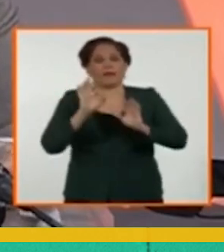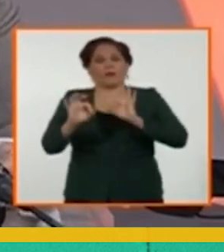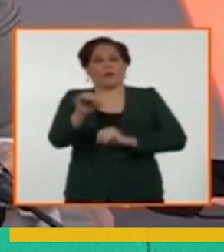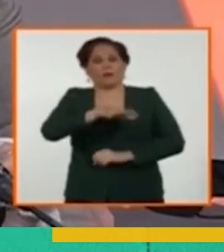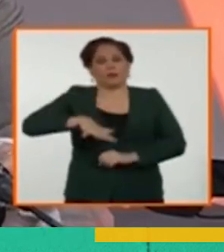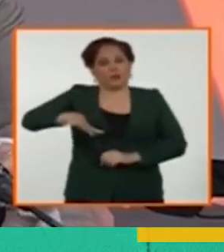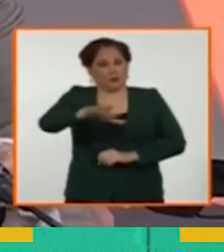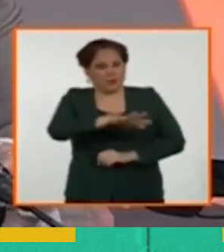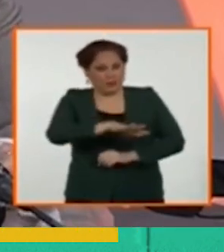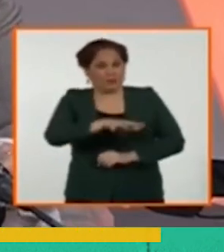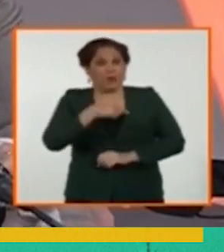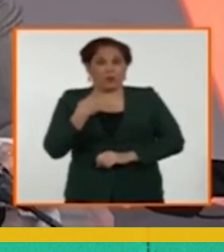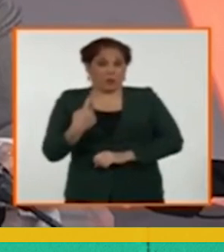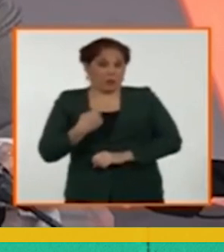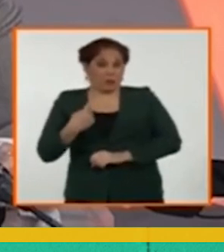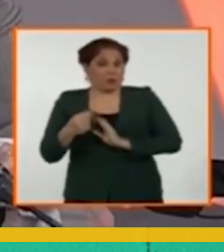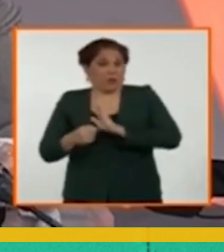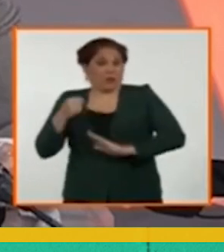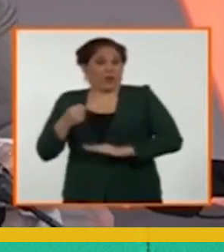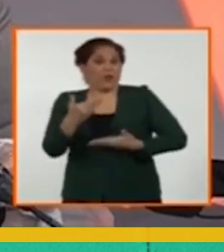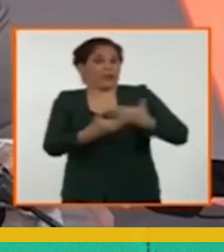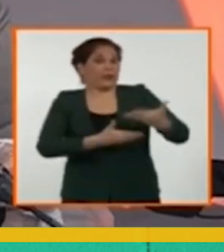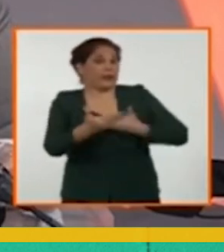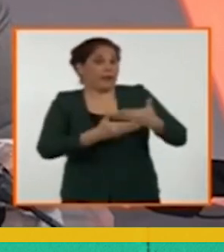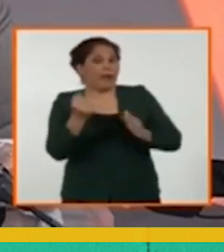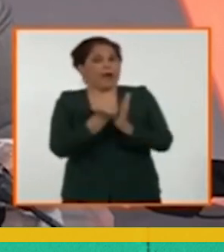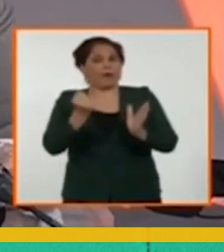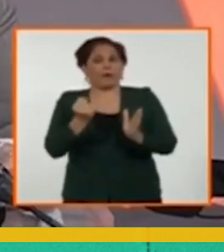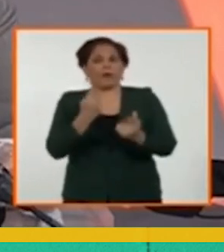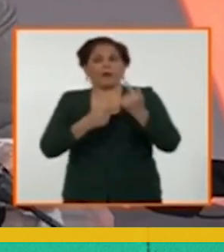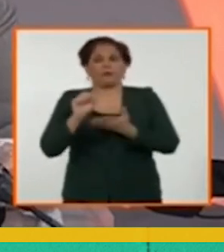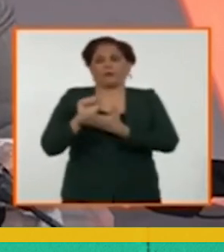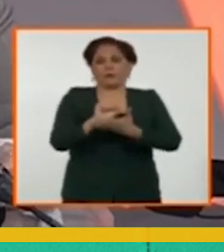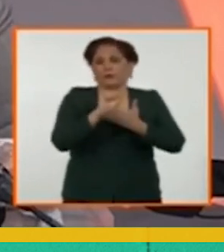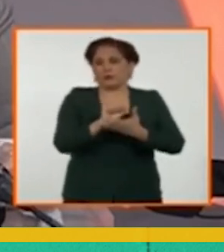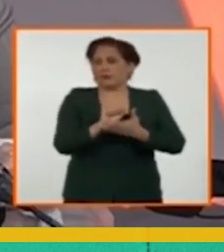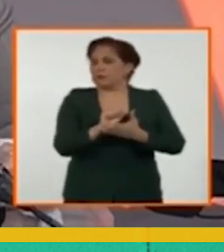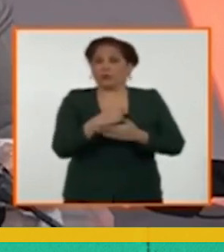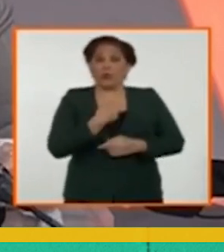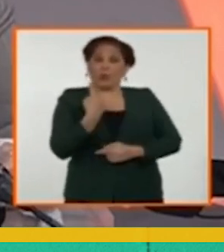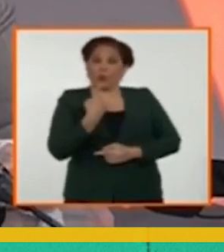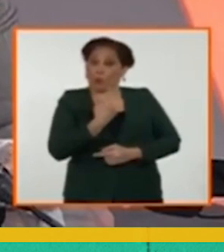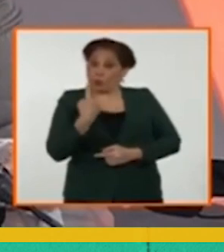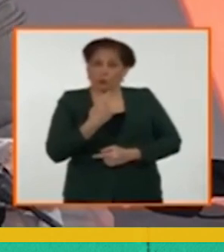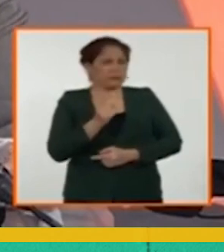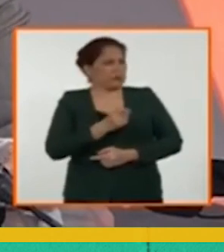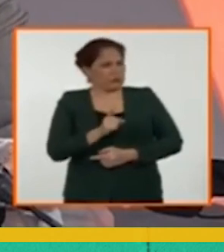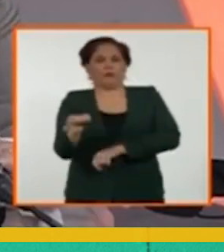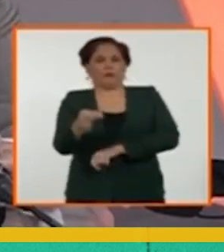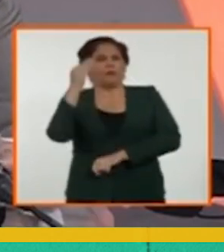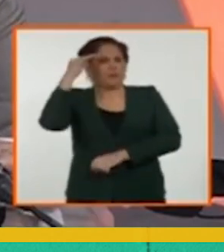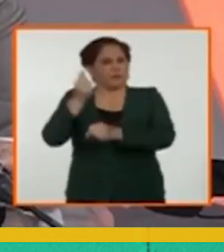se descentralizaron los trámites para la aprobación de cualquier servicio o cualquier protección de la asistencia social hacia